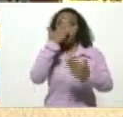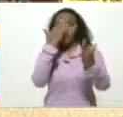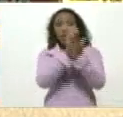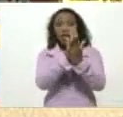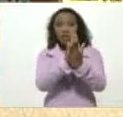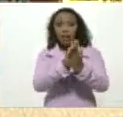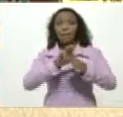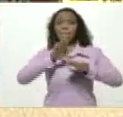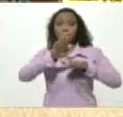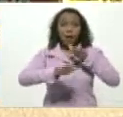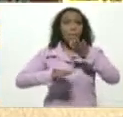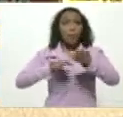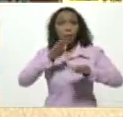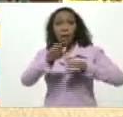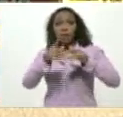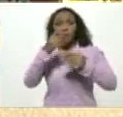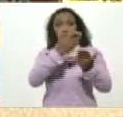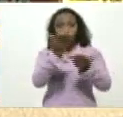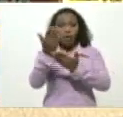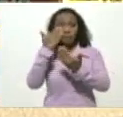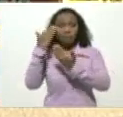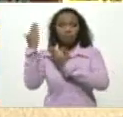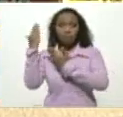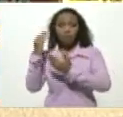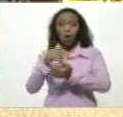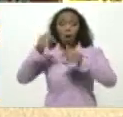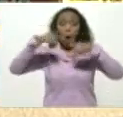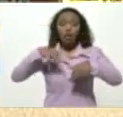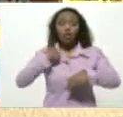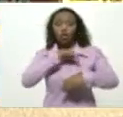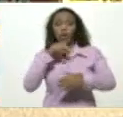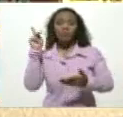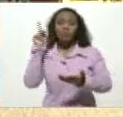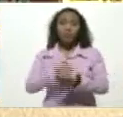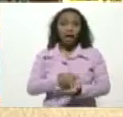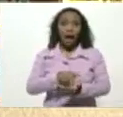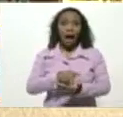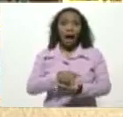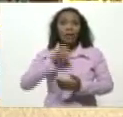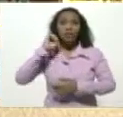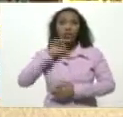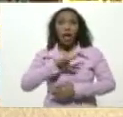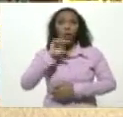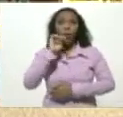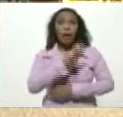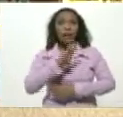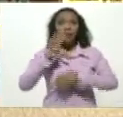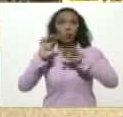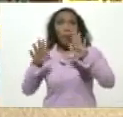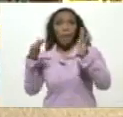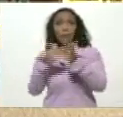al paso. Fíjense ustedes, hoy estamos llegando al hito